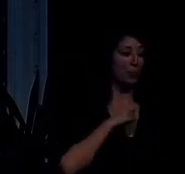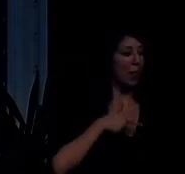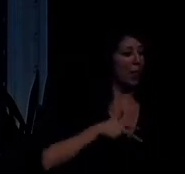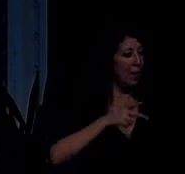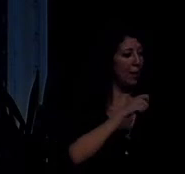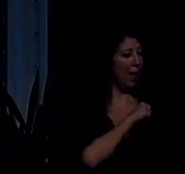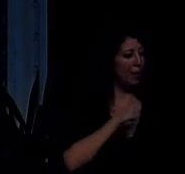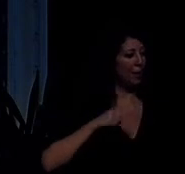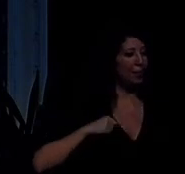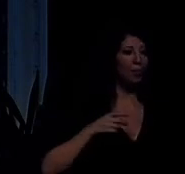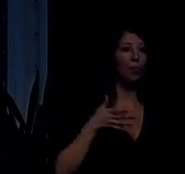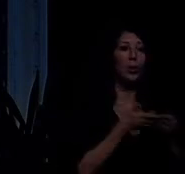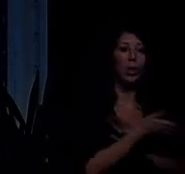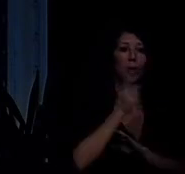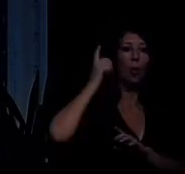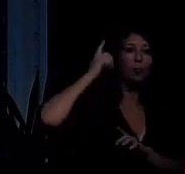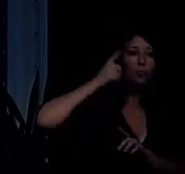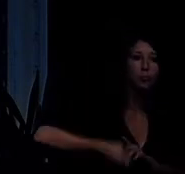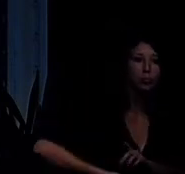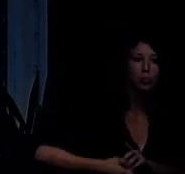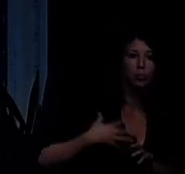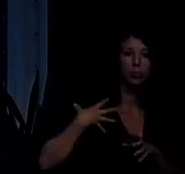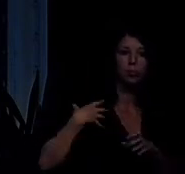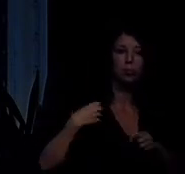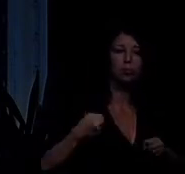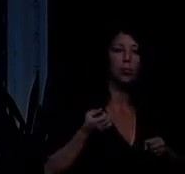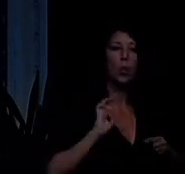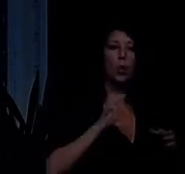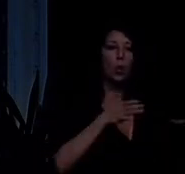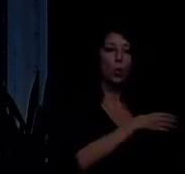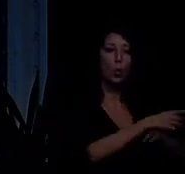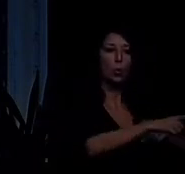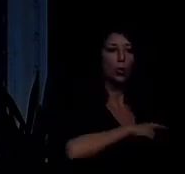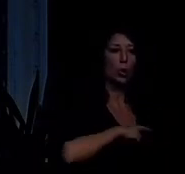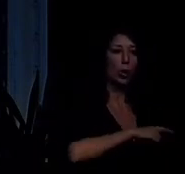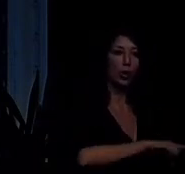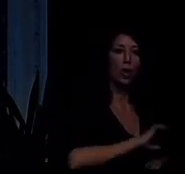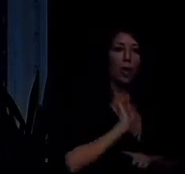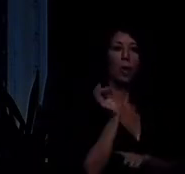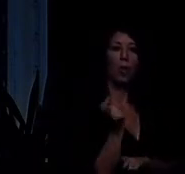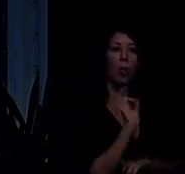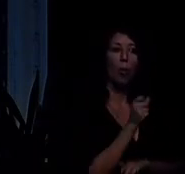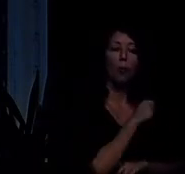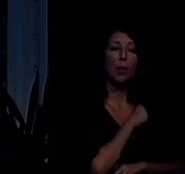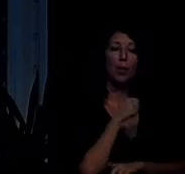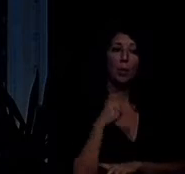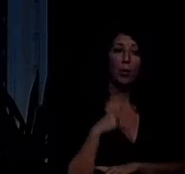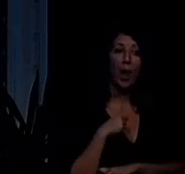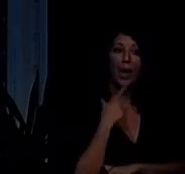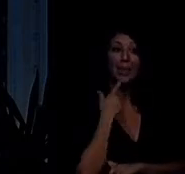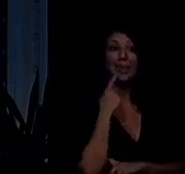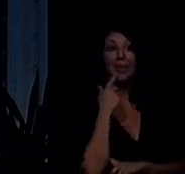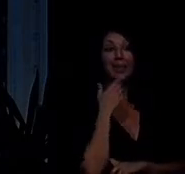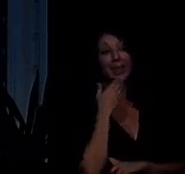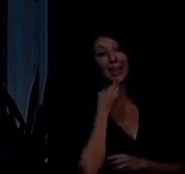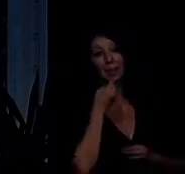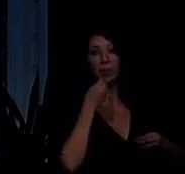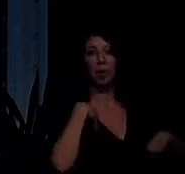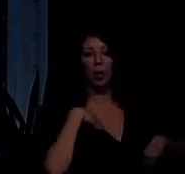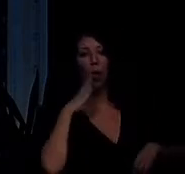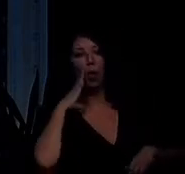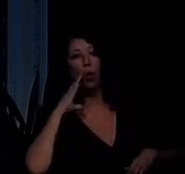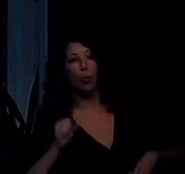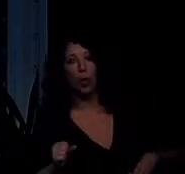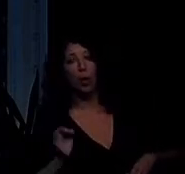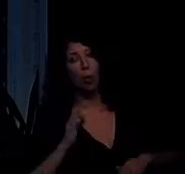agentes gubernamentales de cualquier sector o nivel, por grupos organizados o por particulares que actúan en nombre del gobierno o con su apoyo directo